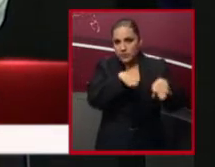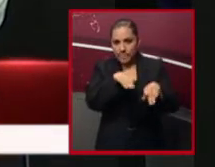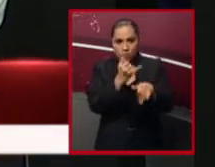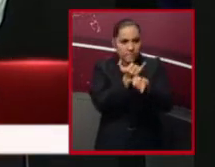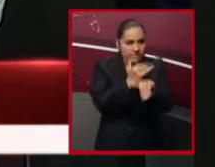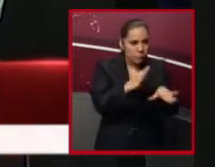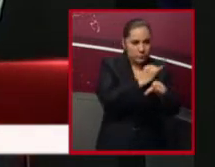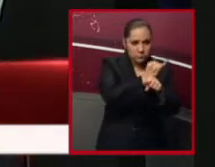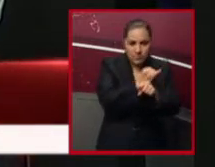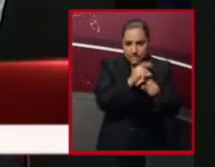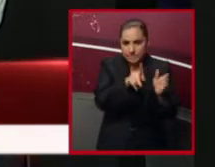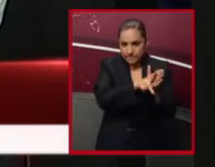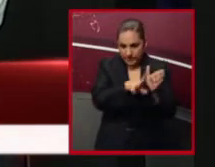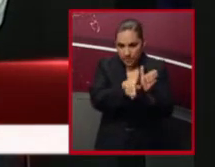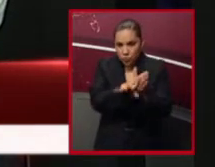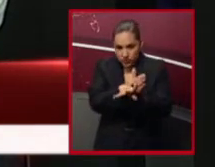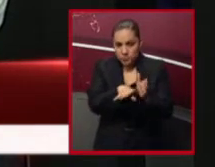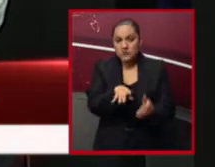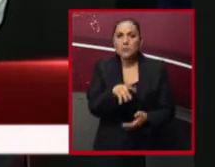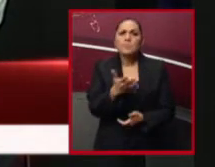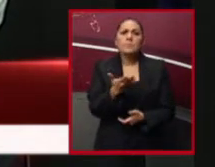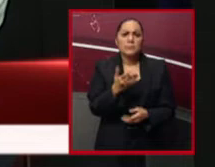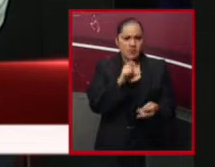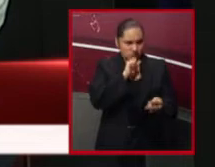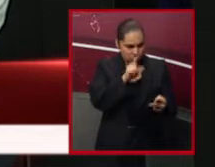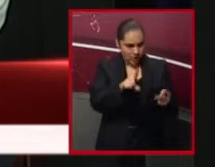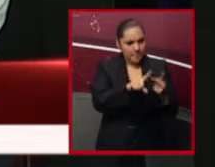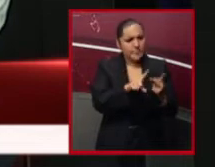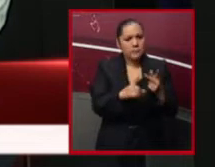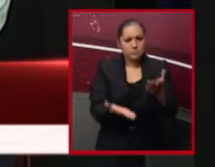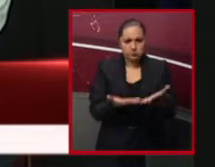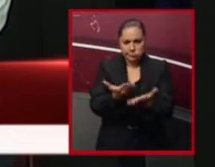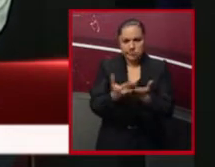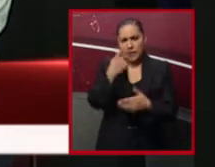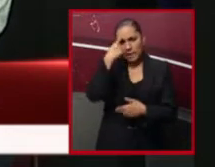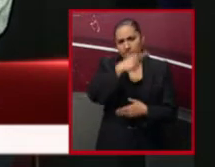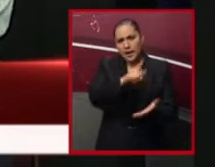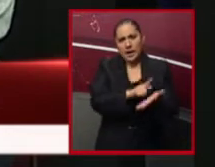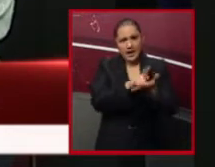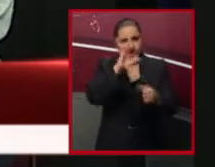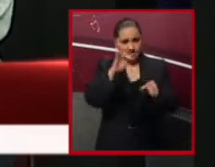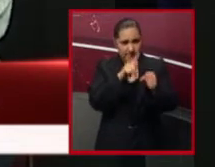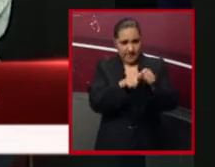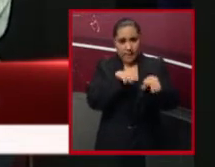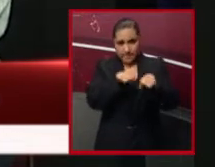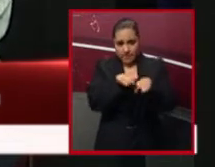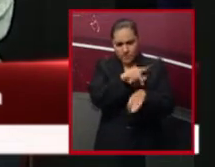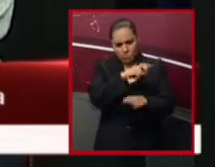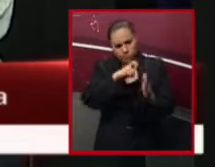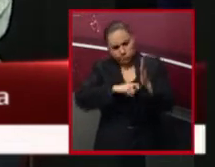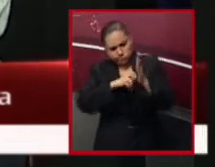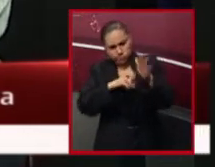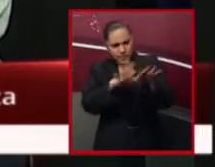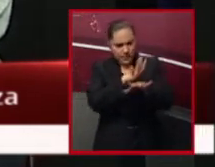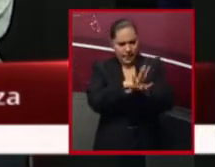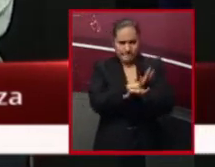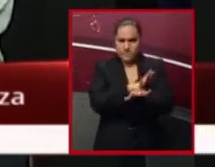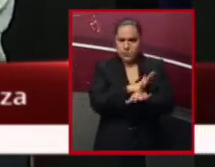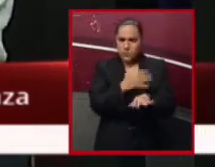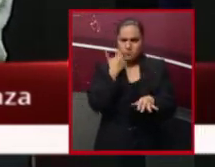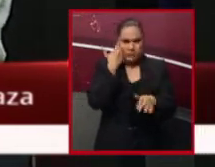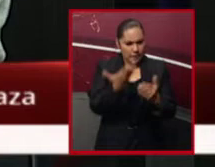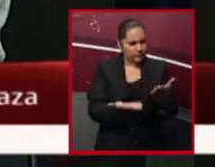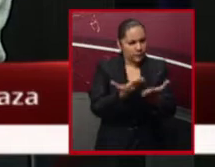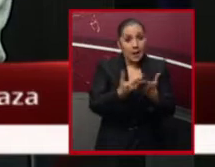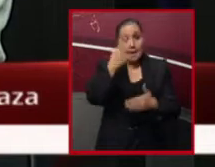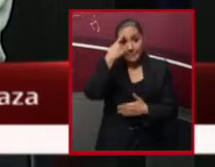También hemos presentado una propuesta de reforma a la Ley Federal del Trabajo para proteger a los periodistas en los